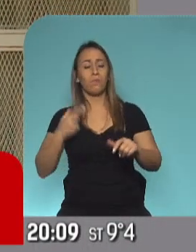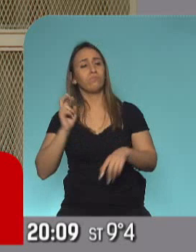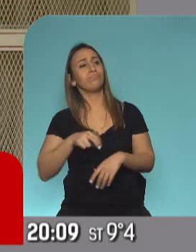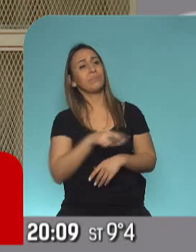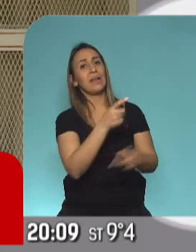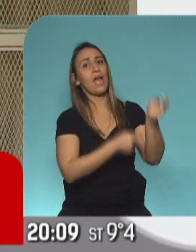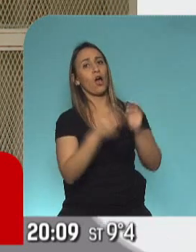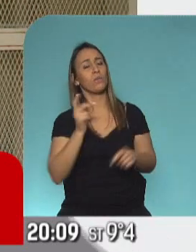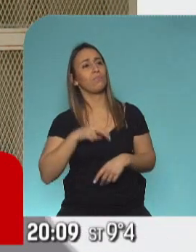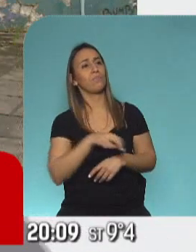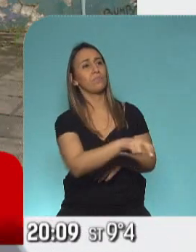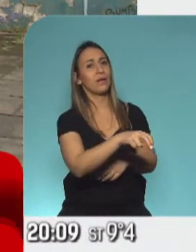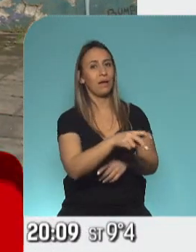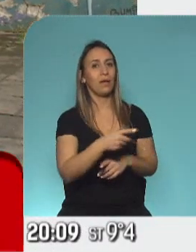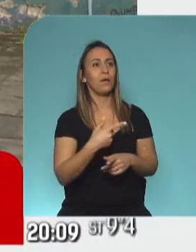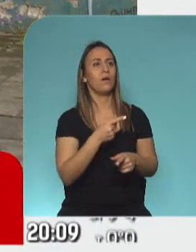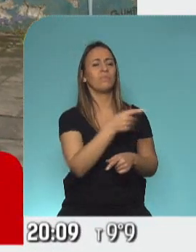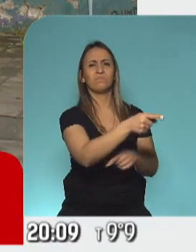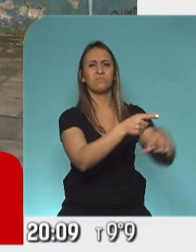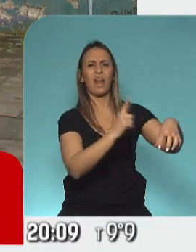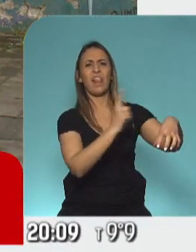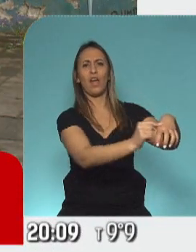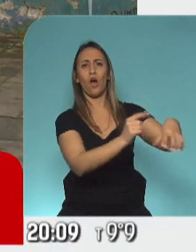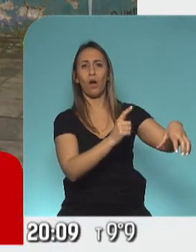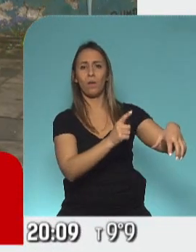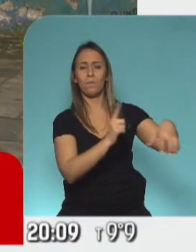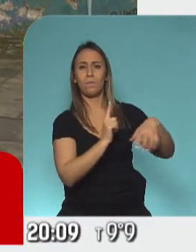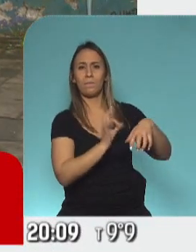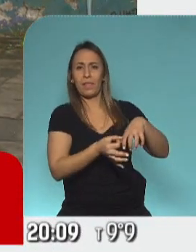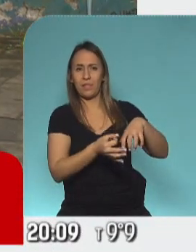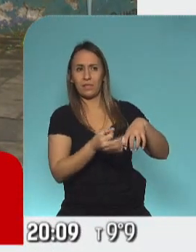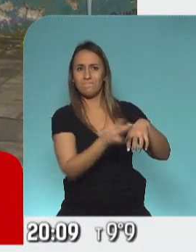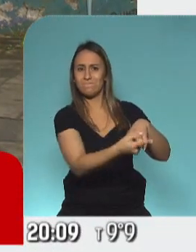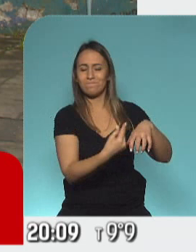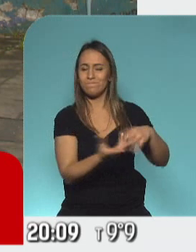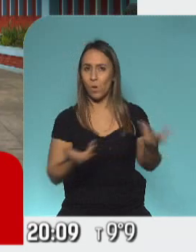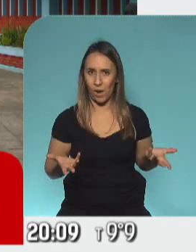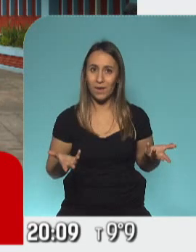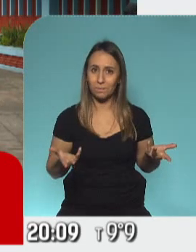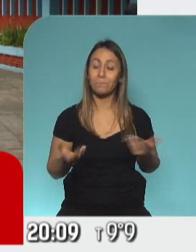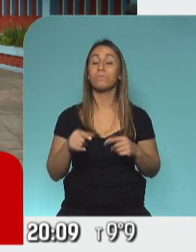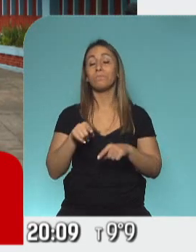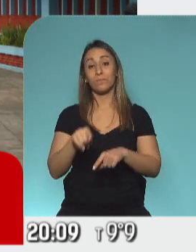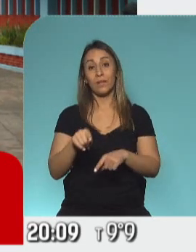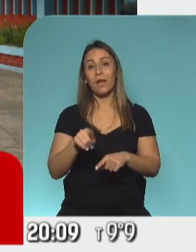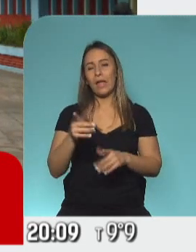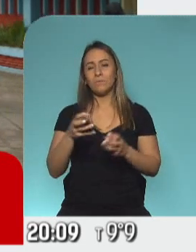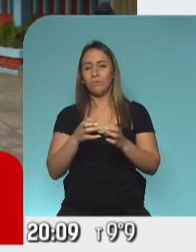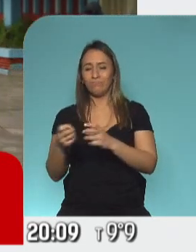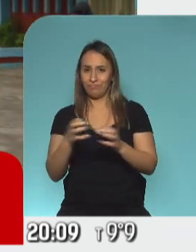entiende que los famosos o los mentados comercios de cercanía seguirían abiertos. Bueno, ahí tenías una disputa